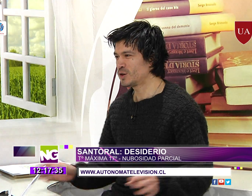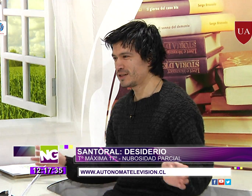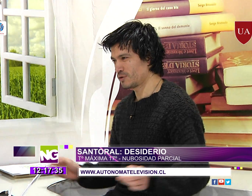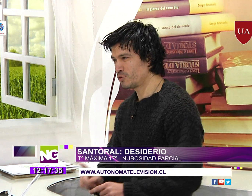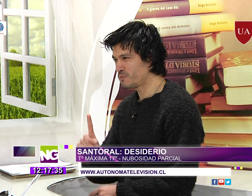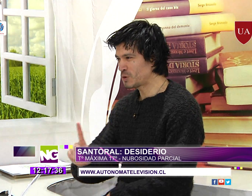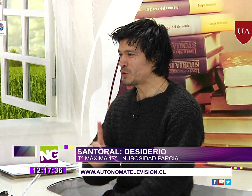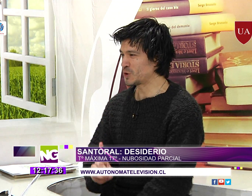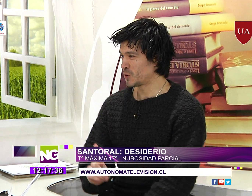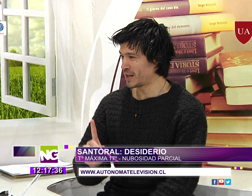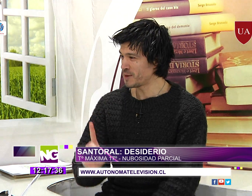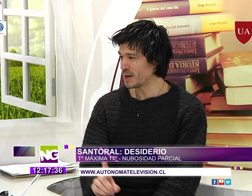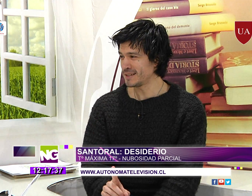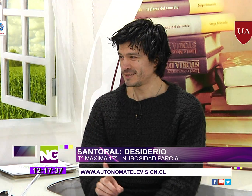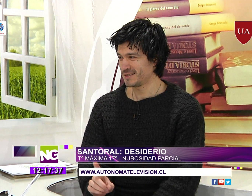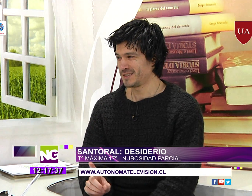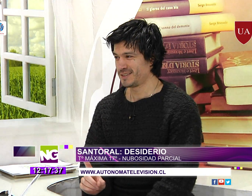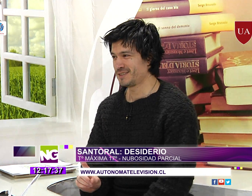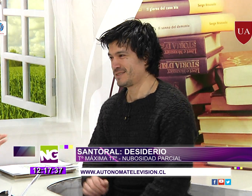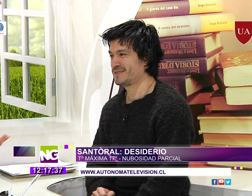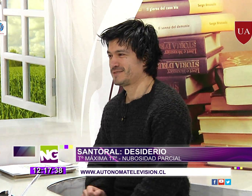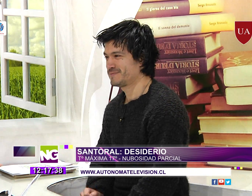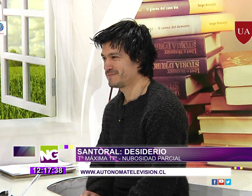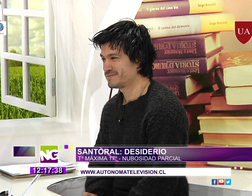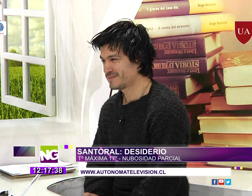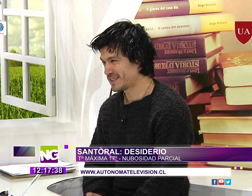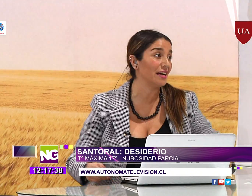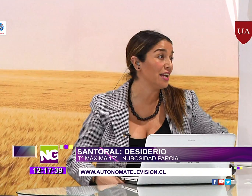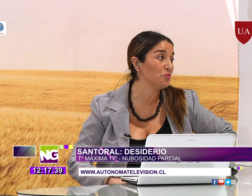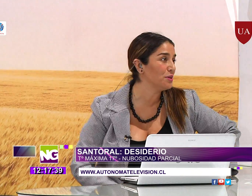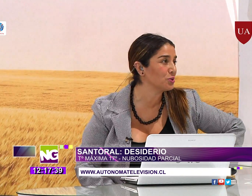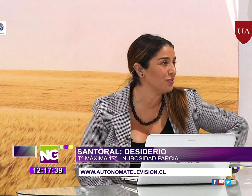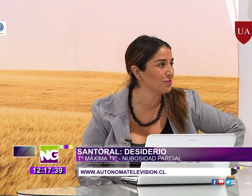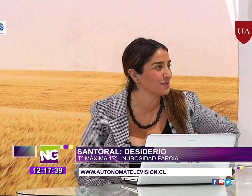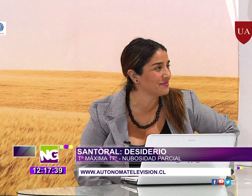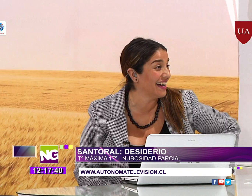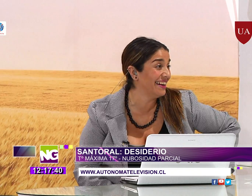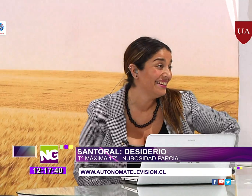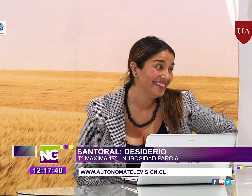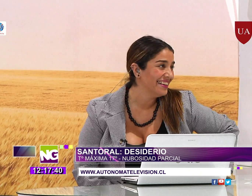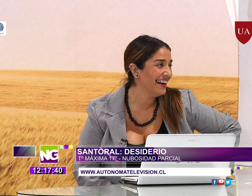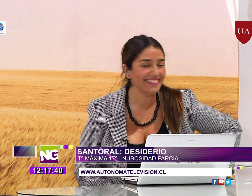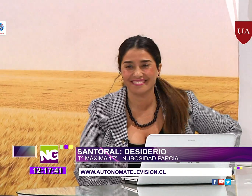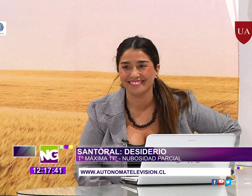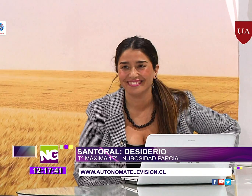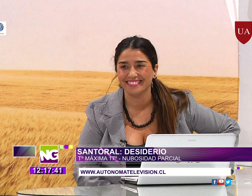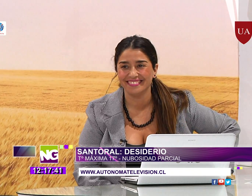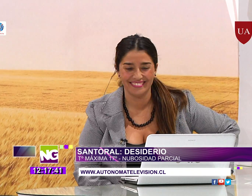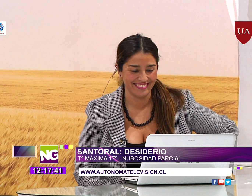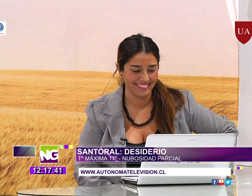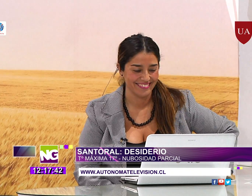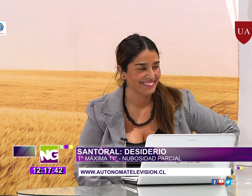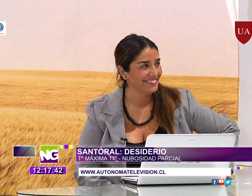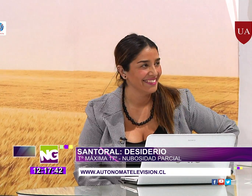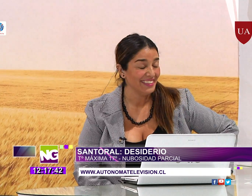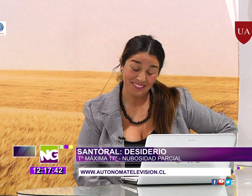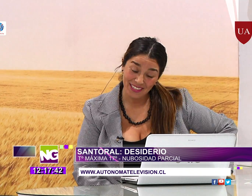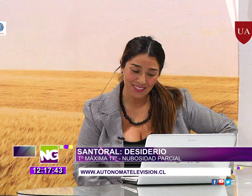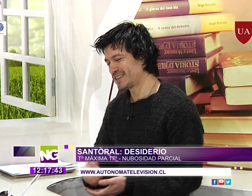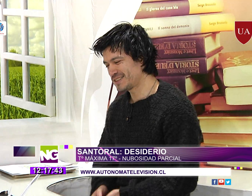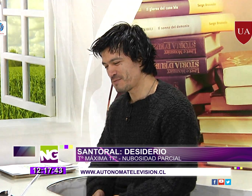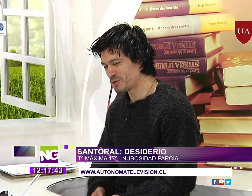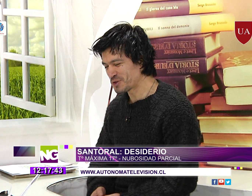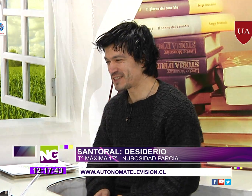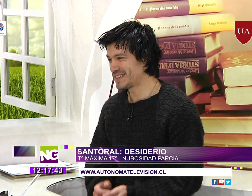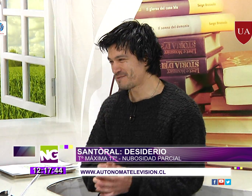de 2 horas, 1 minuto sobre animales. Gracias a Dios, porque la Araucanía ni un minuto habló. Bueno, hay que siempre ver el vaso medio lleno,